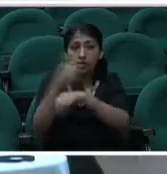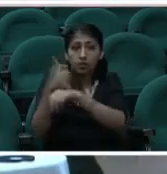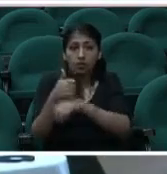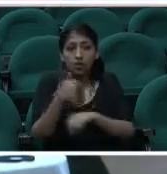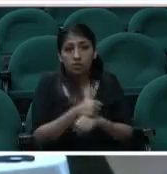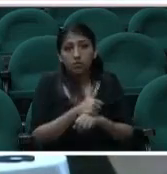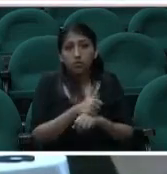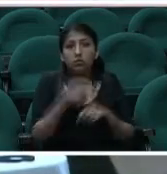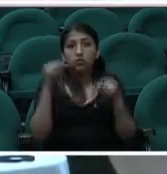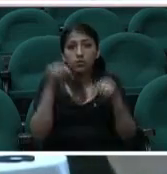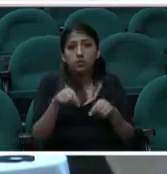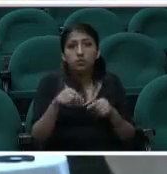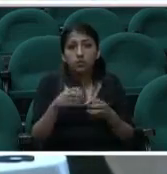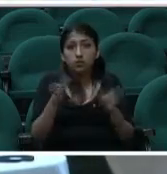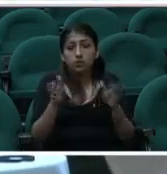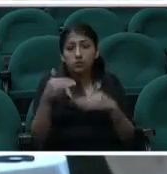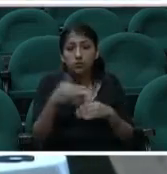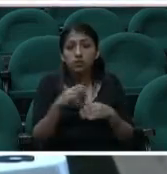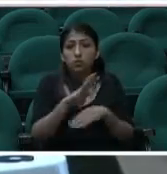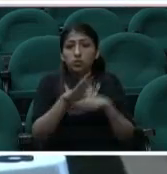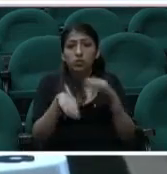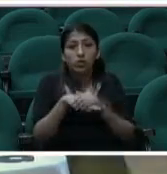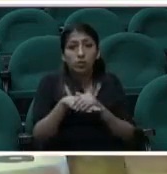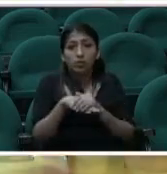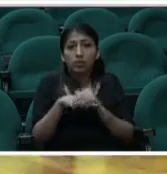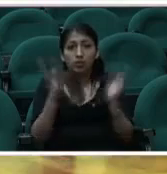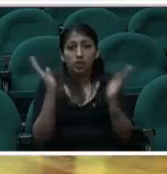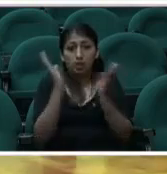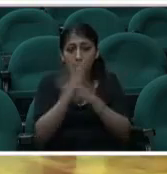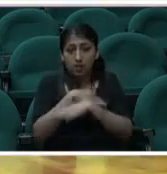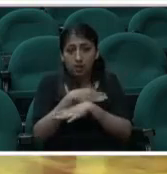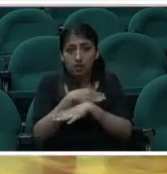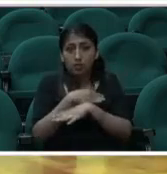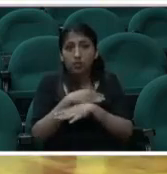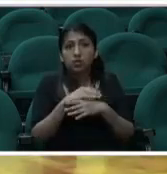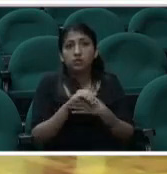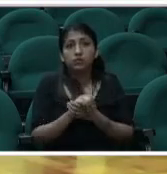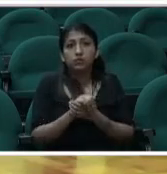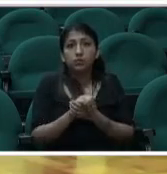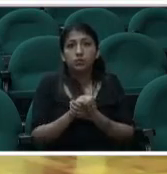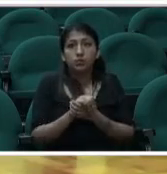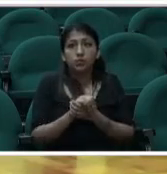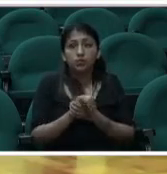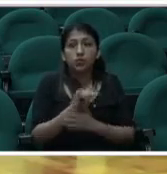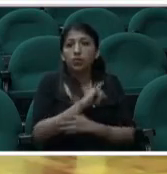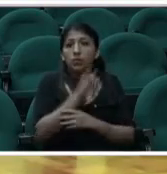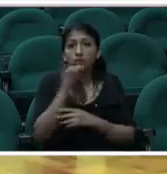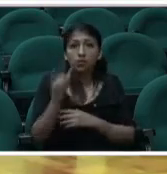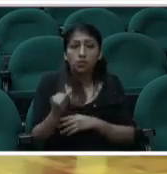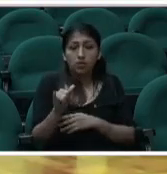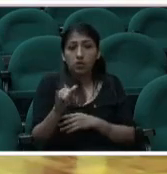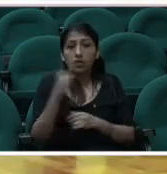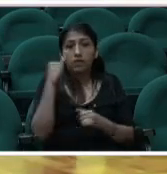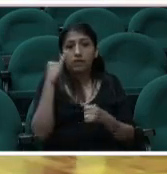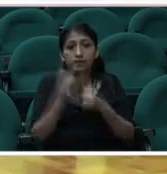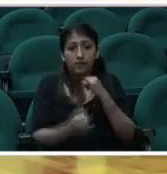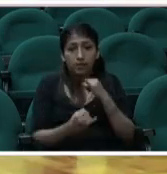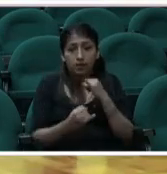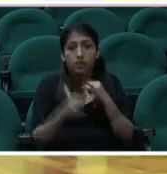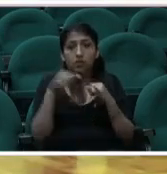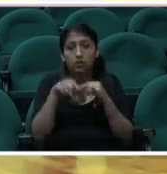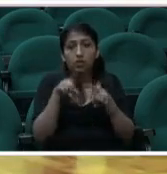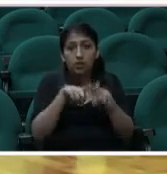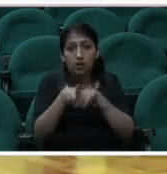presentes que este ha sido un espacio completamente gratuitos y de igual manera la finalidad de